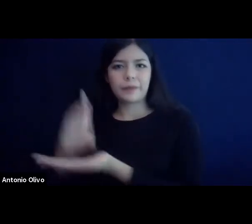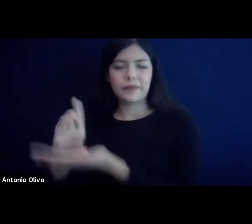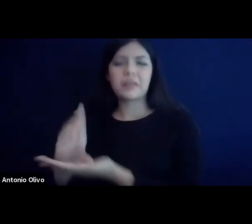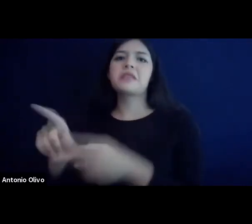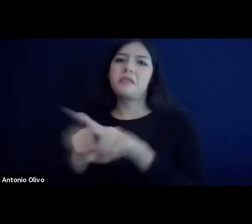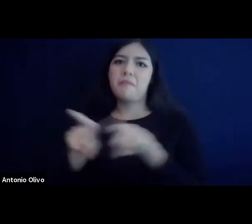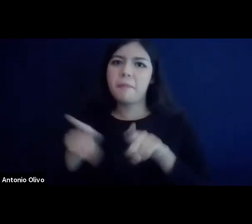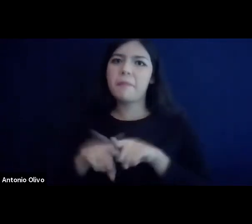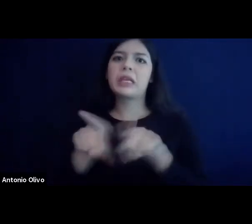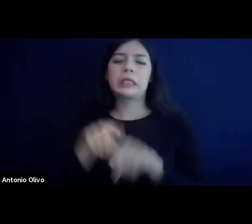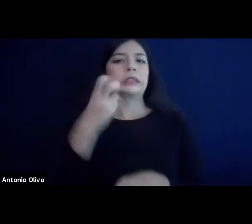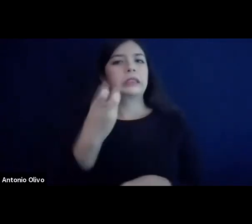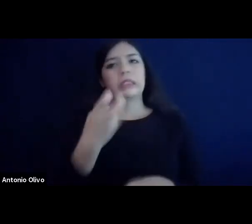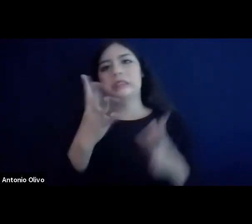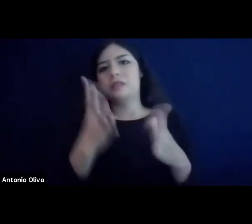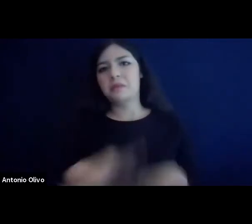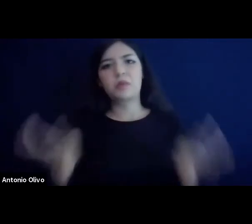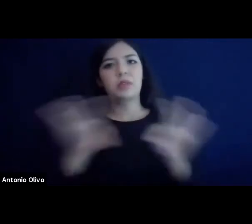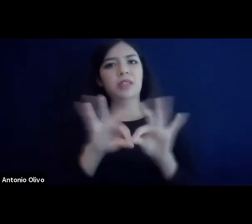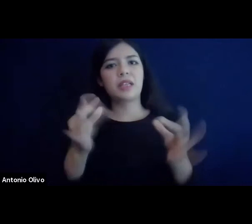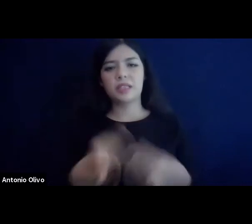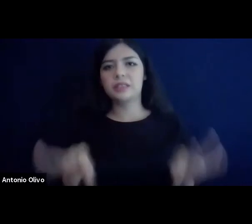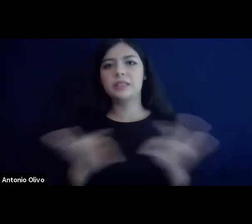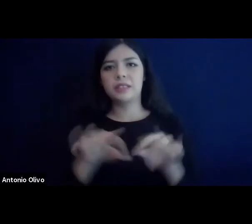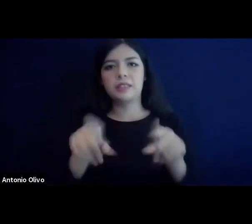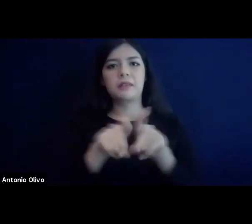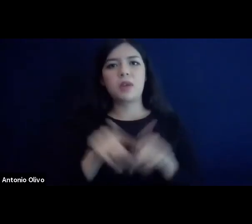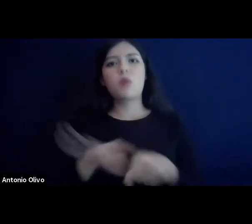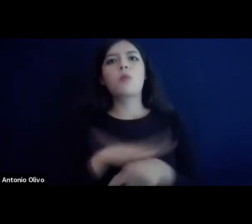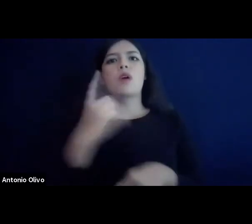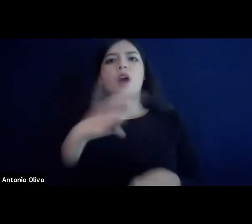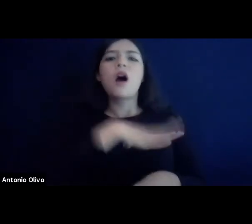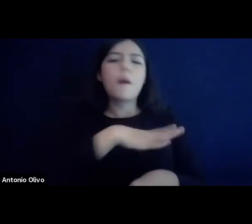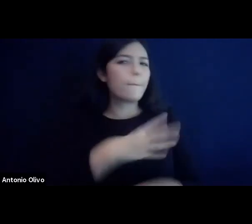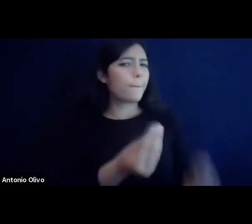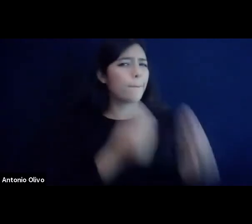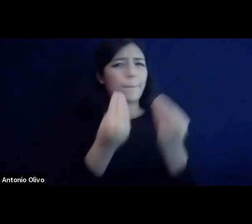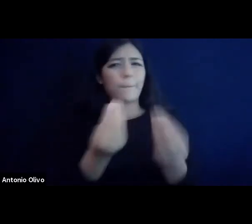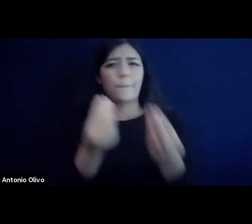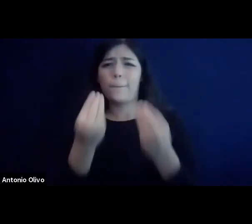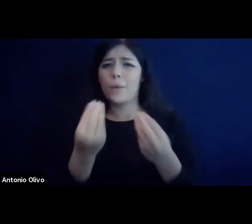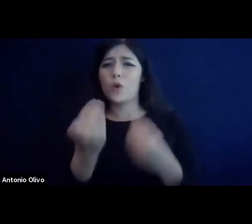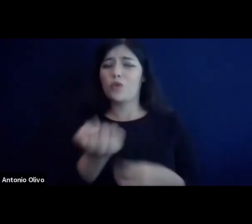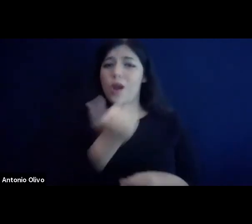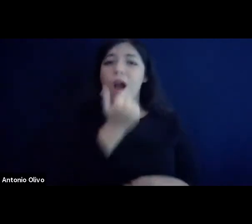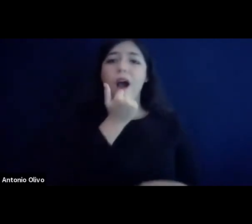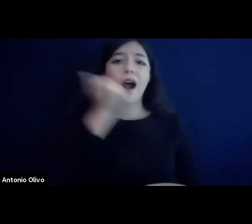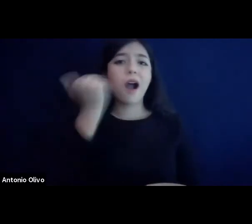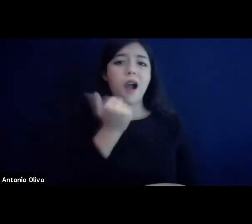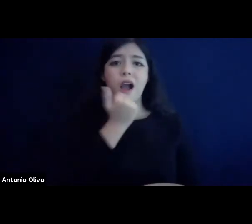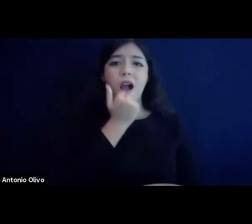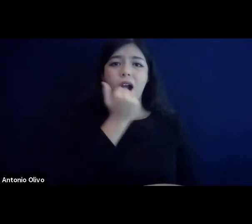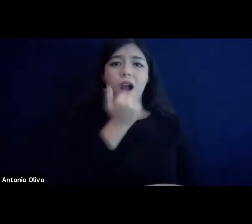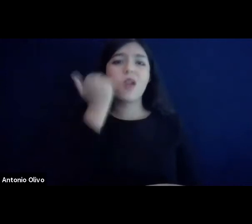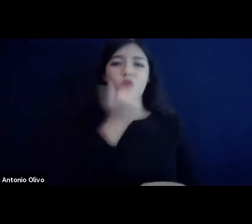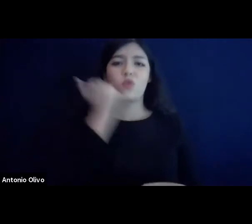fue algo muy importante, o que consideramos muy importante, ya que hay muchos alumnos con discapacidad. La discapacidad siempre implica